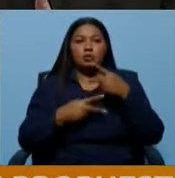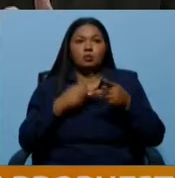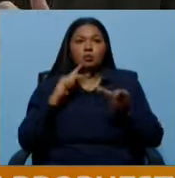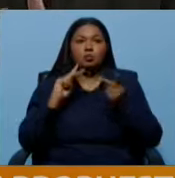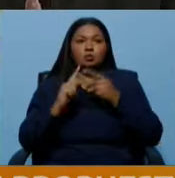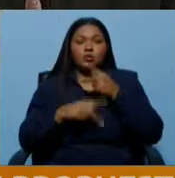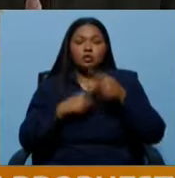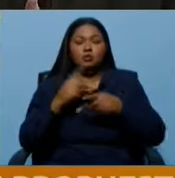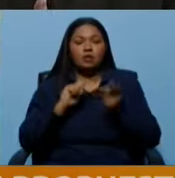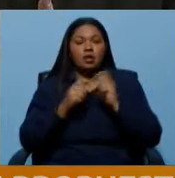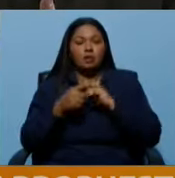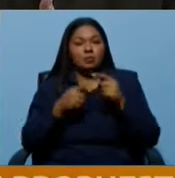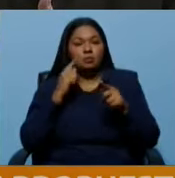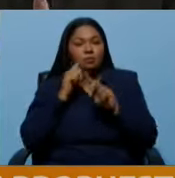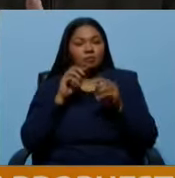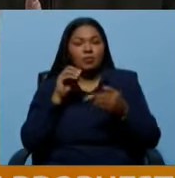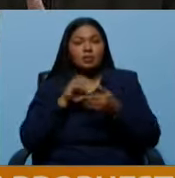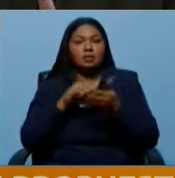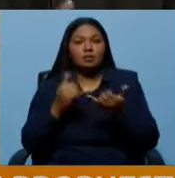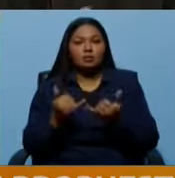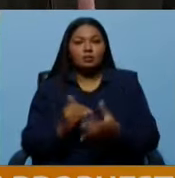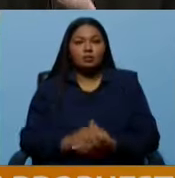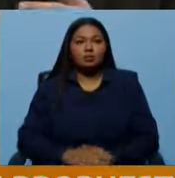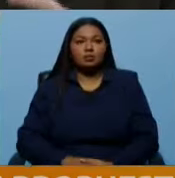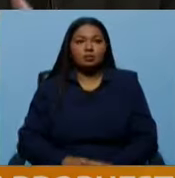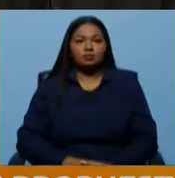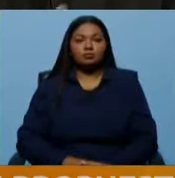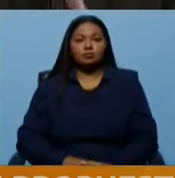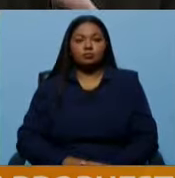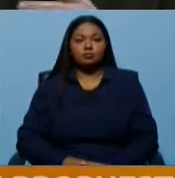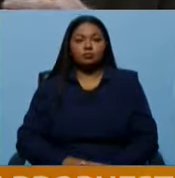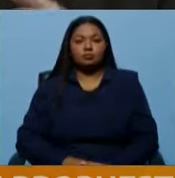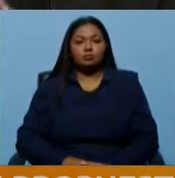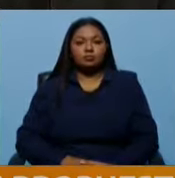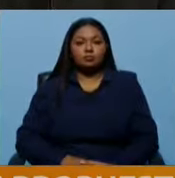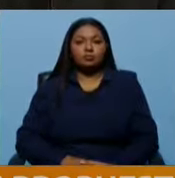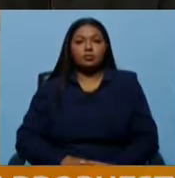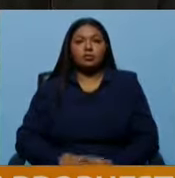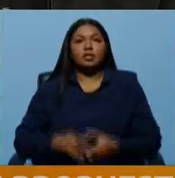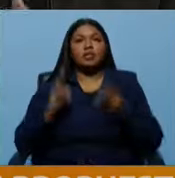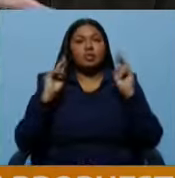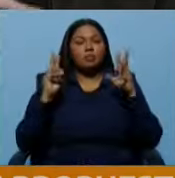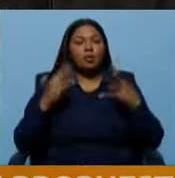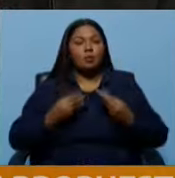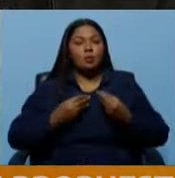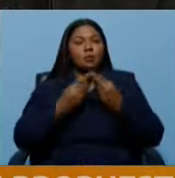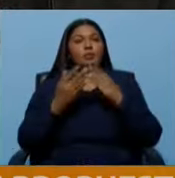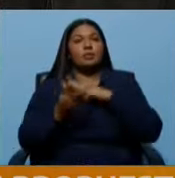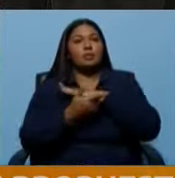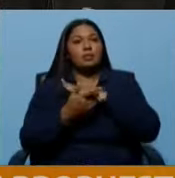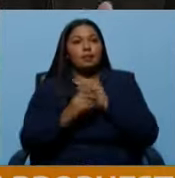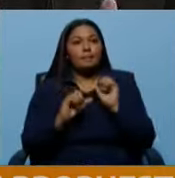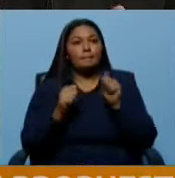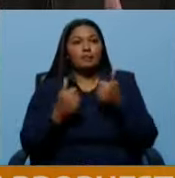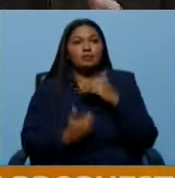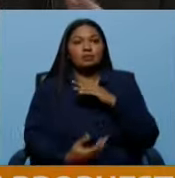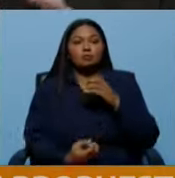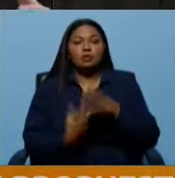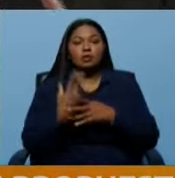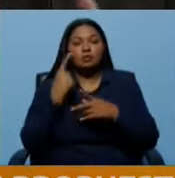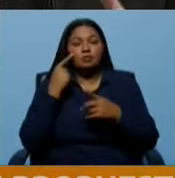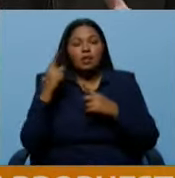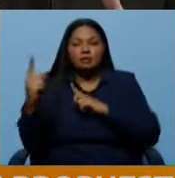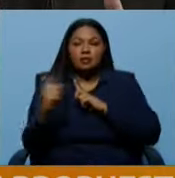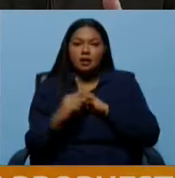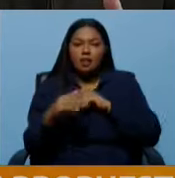donde la desburocratización, los temas de la asesoría técnica, el acompañamiento técnico de los proyectos, empieza a surgir el tema de